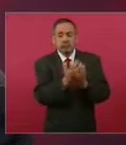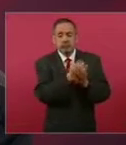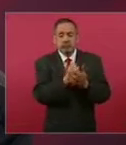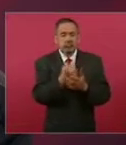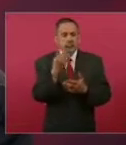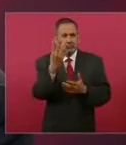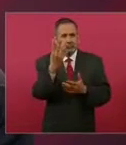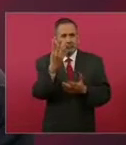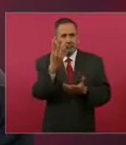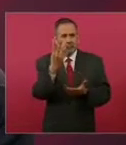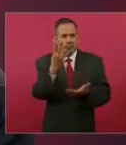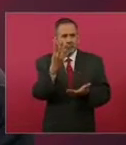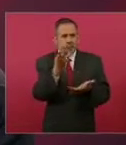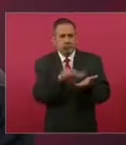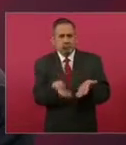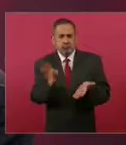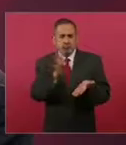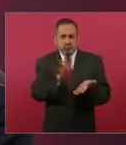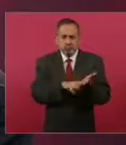4 veces más.